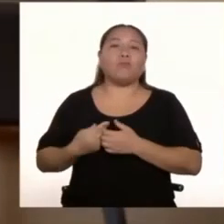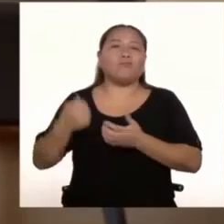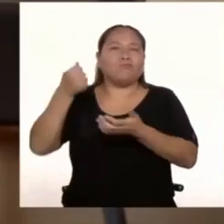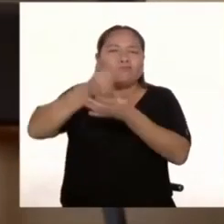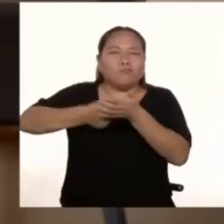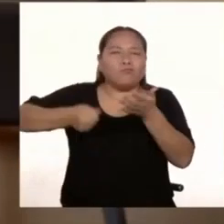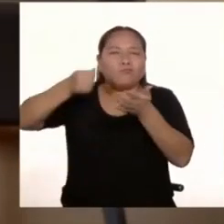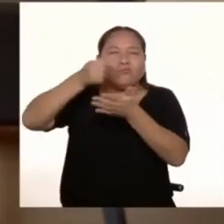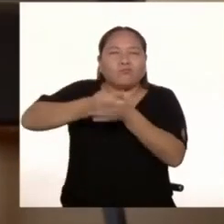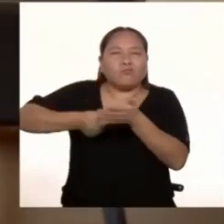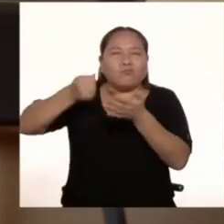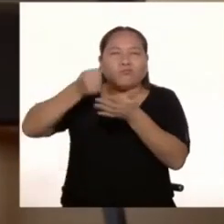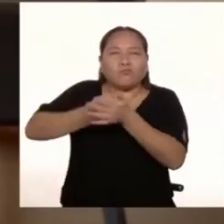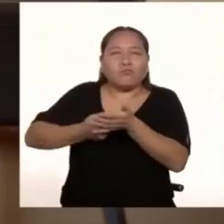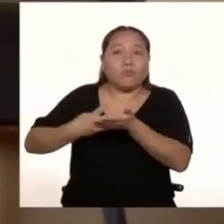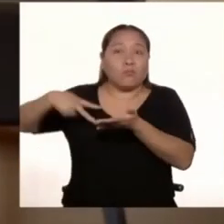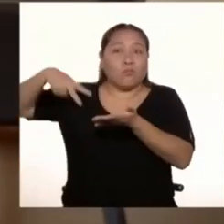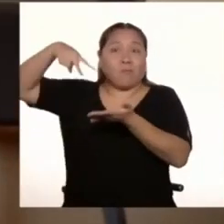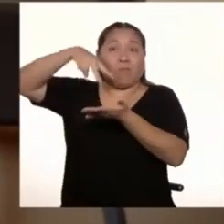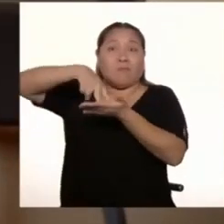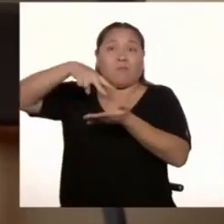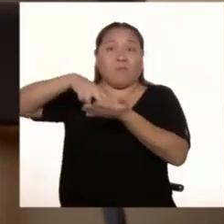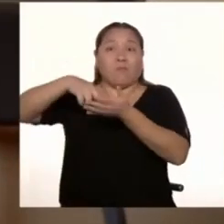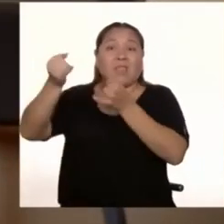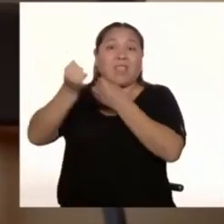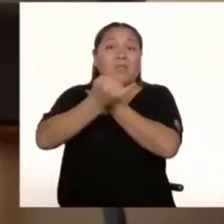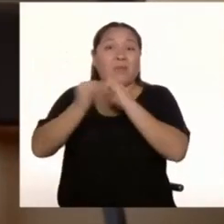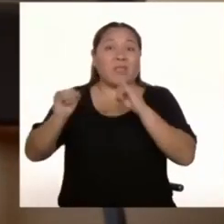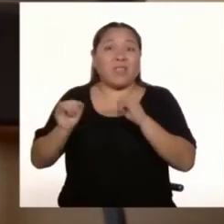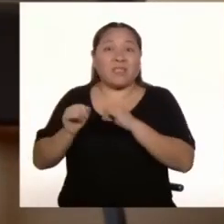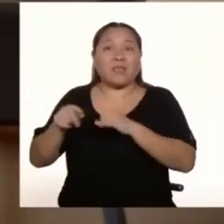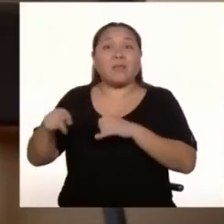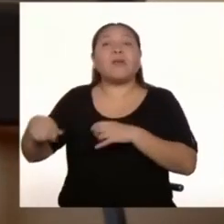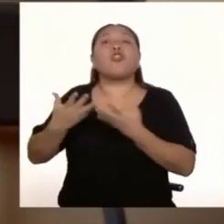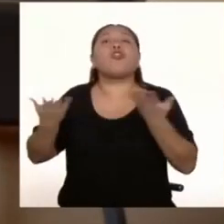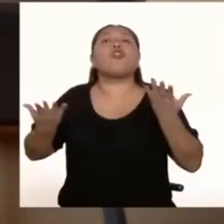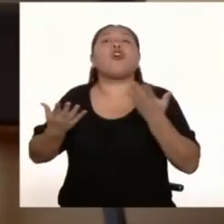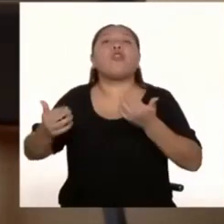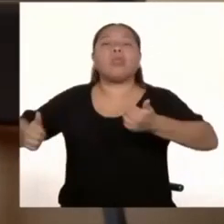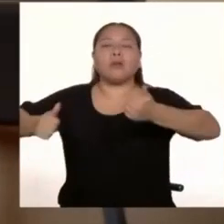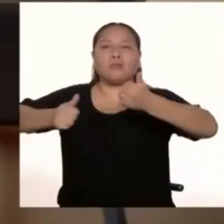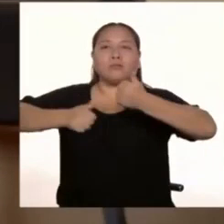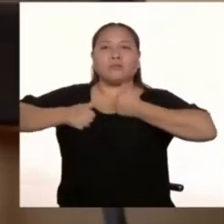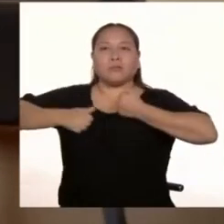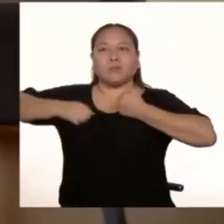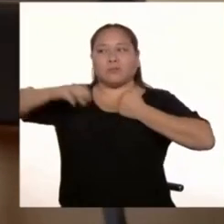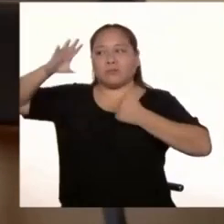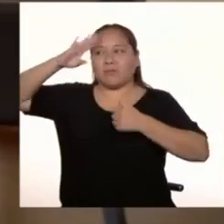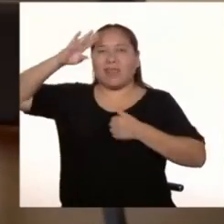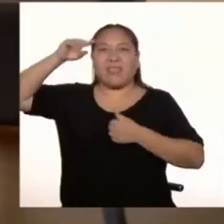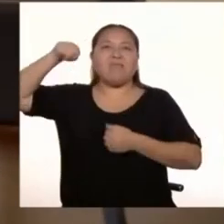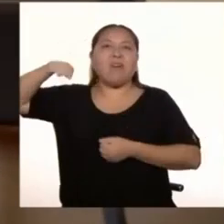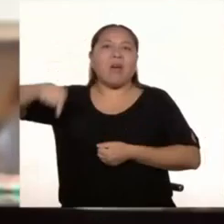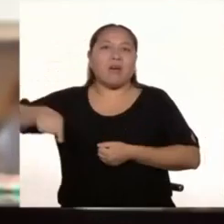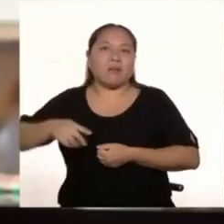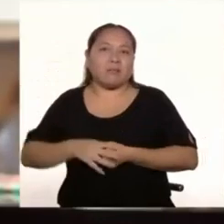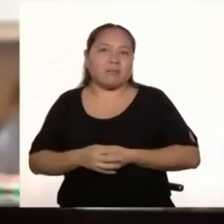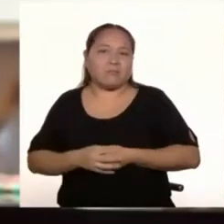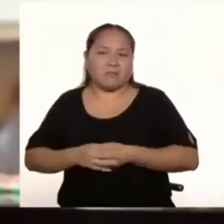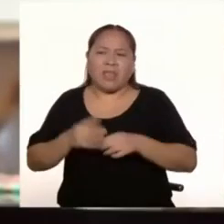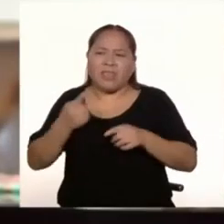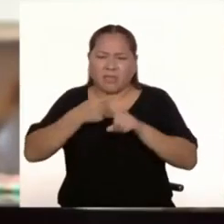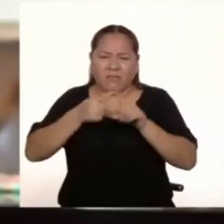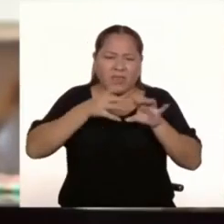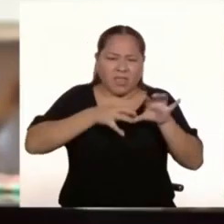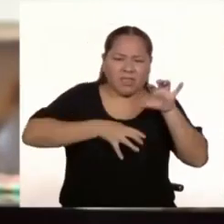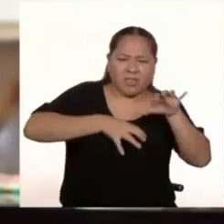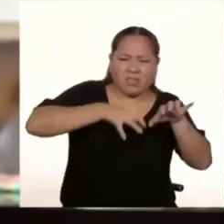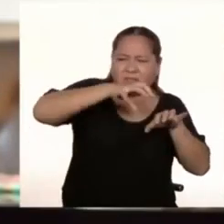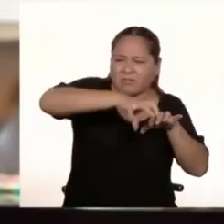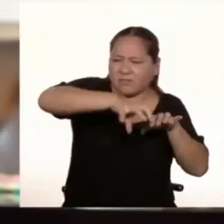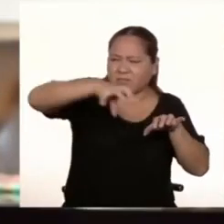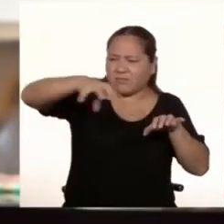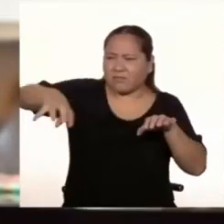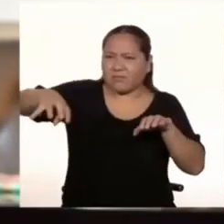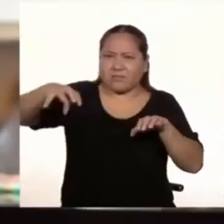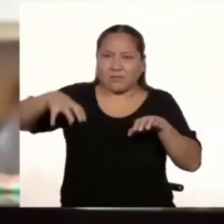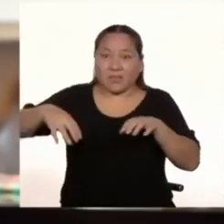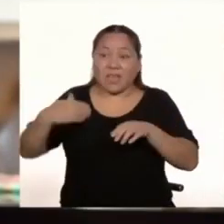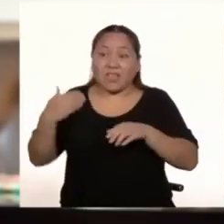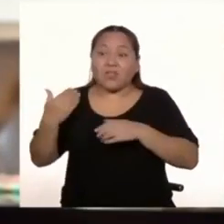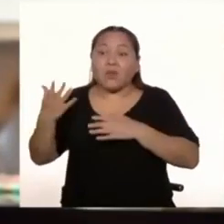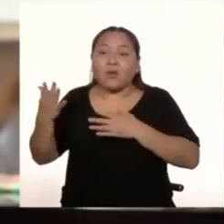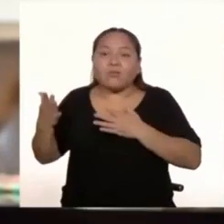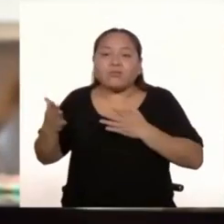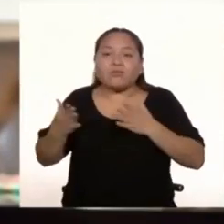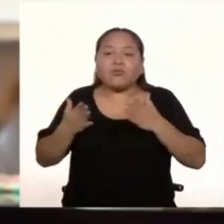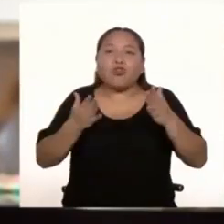también yo creo que hay que tomar en consideración para crear, digamos, esta diversidad de actores que van a ir forjando lo que es, digamos,